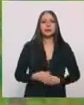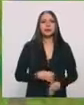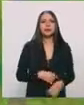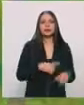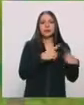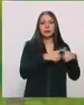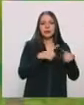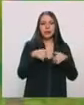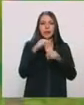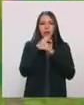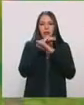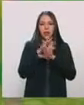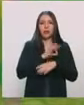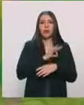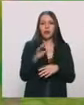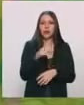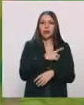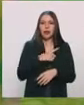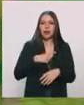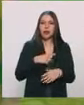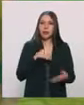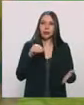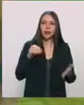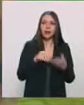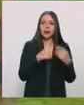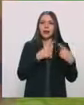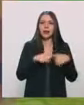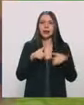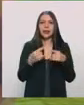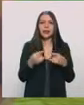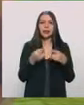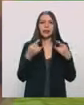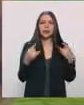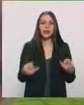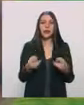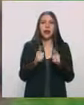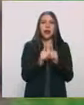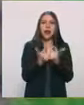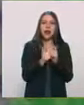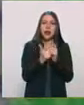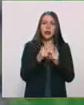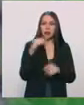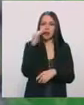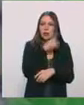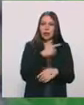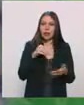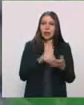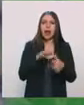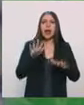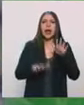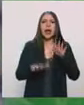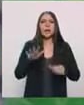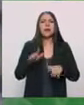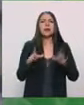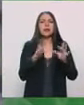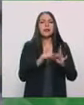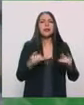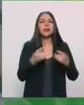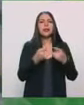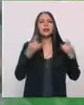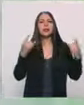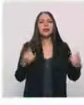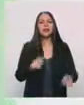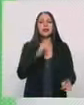todos los libros de texto gratuito, ¿no? De pronto la verdad es que la historia se cuenta siempre desde un punto de vista, desde una versión, con unos